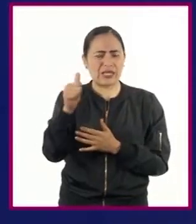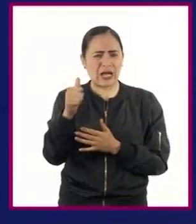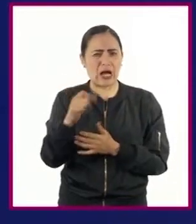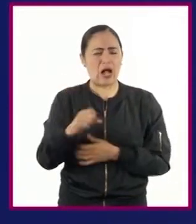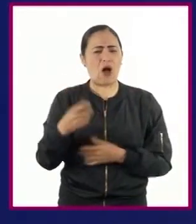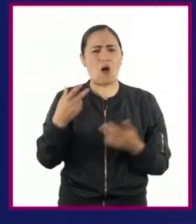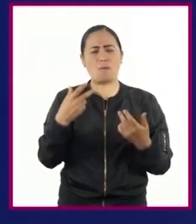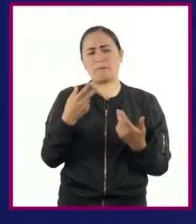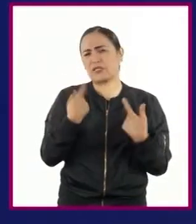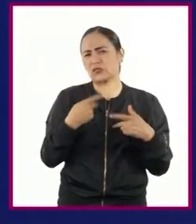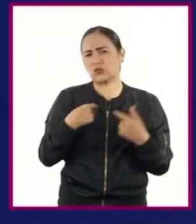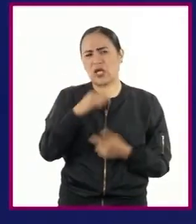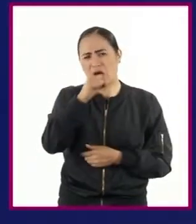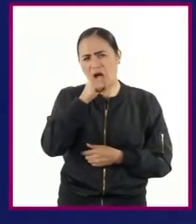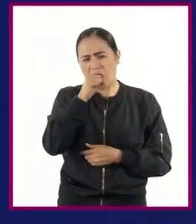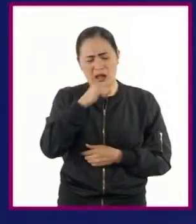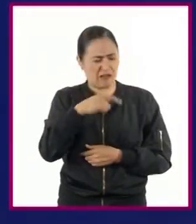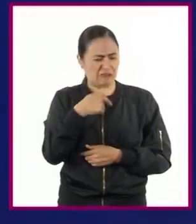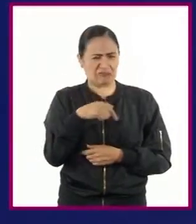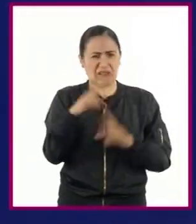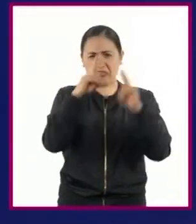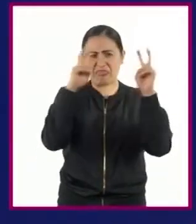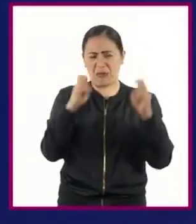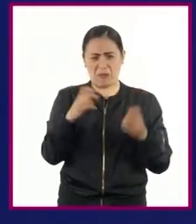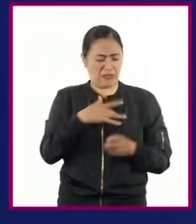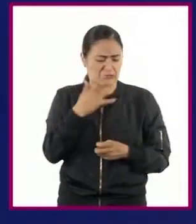primero que les viene a la cabeza acerca del tema que tratan?